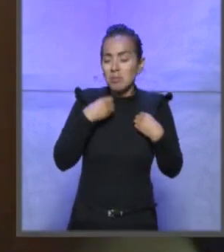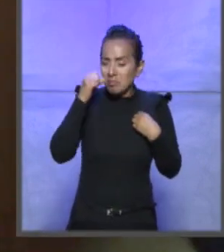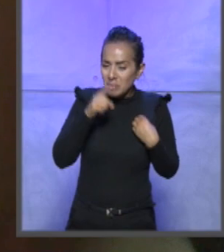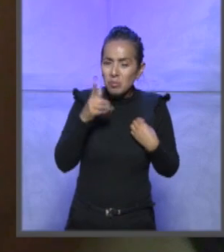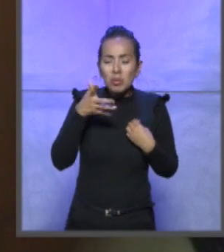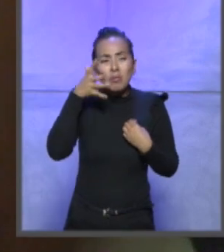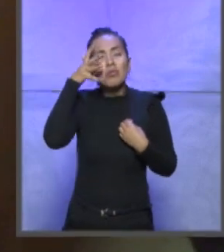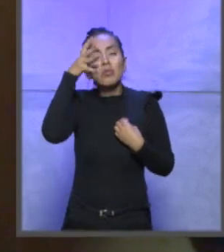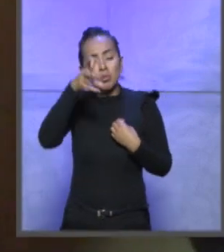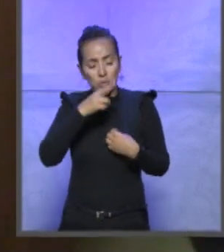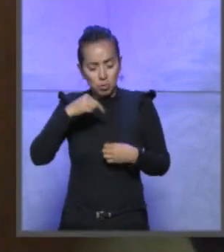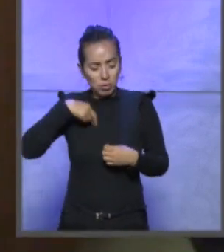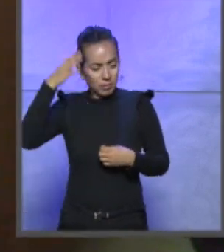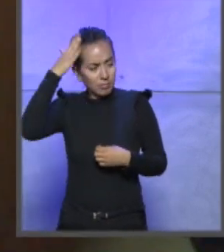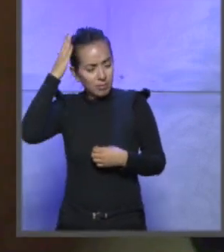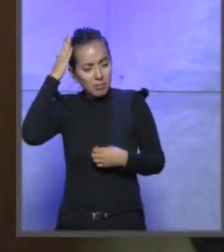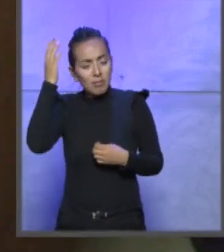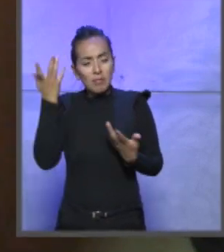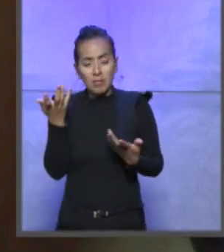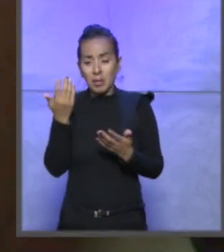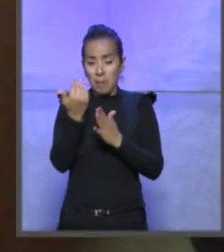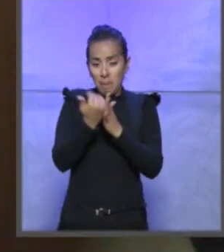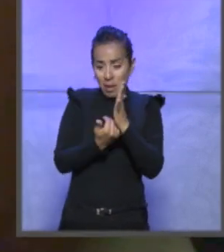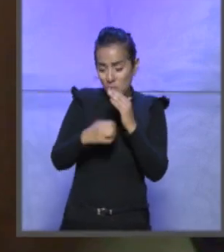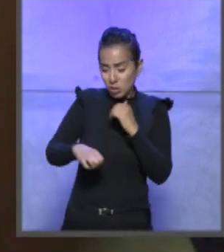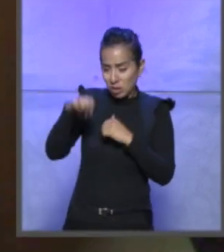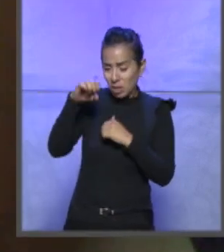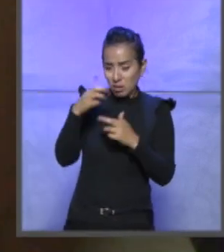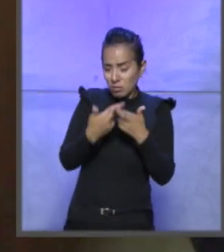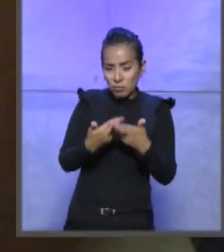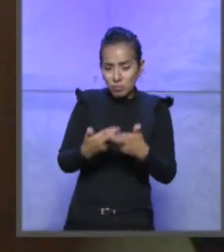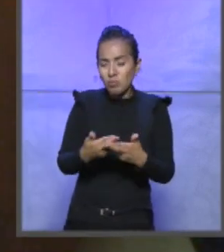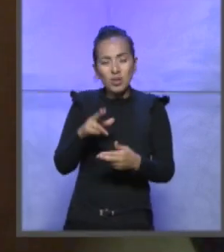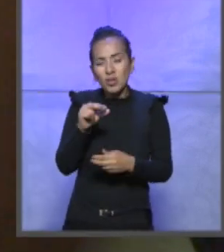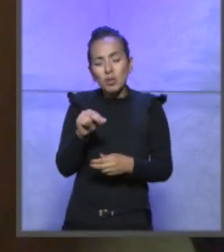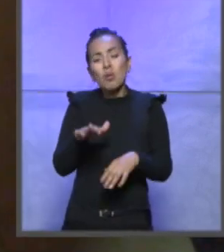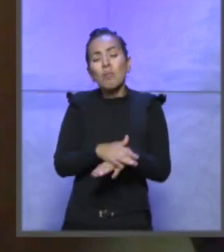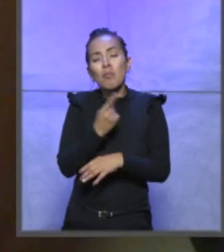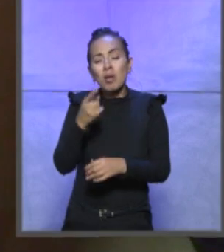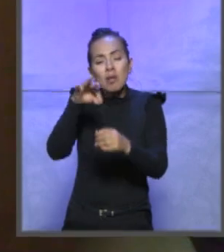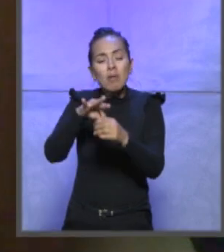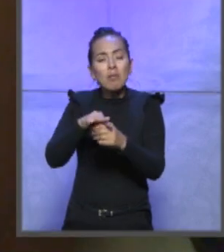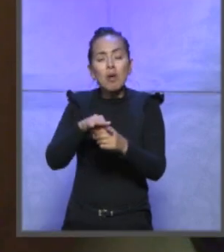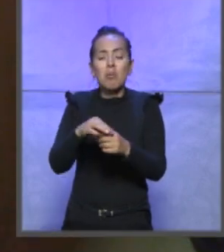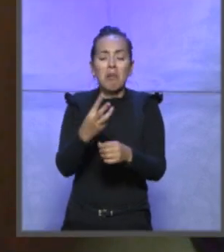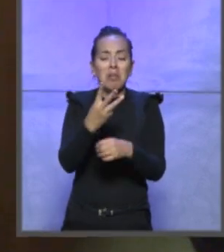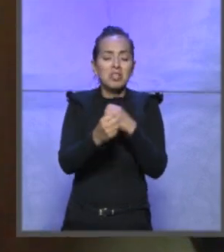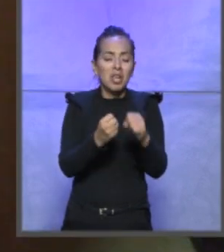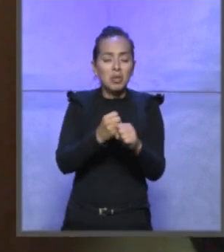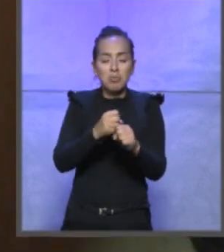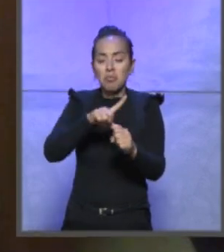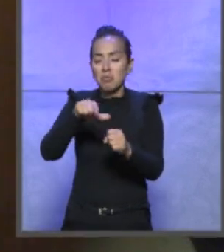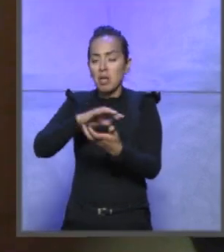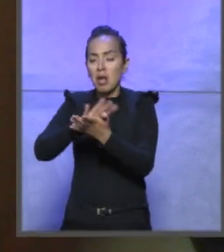nuestro México. Pero no basta únicamente con disminuciones de edades, porque las elecciones son cada cierto tiempo. Y bien, podemos